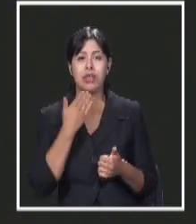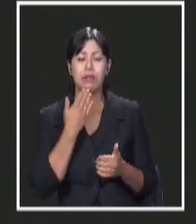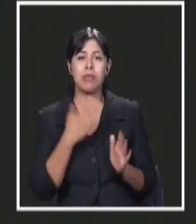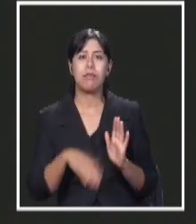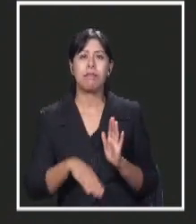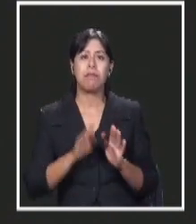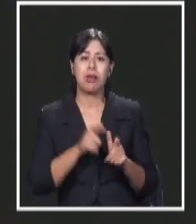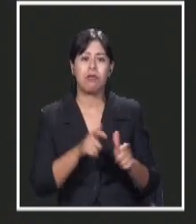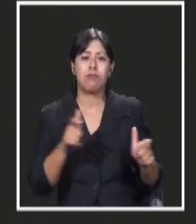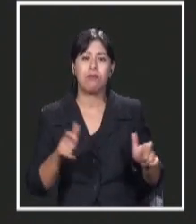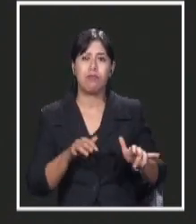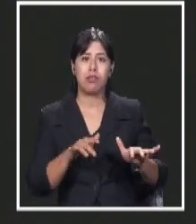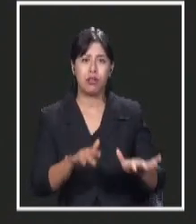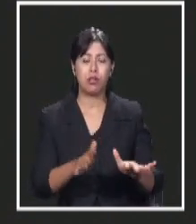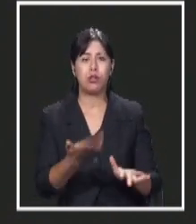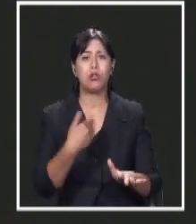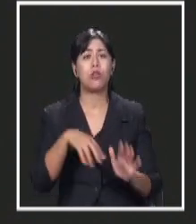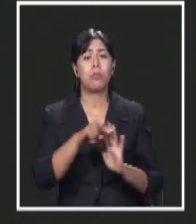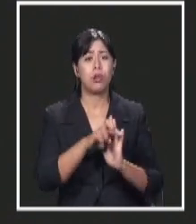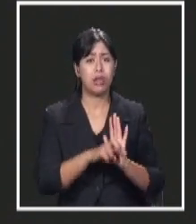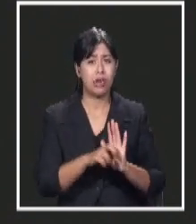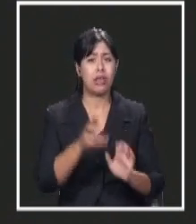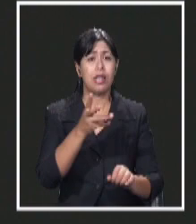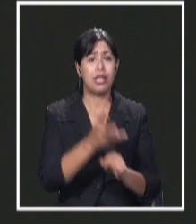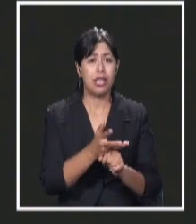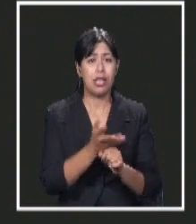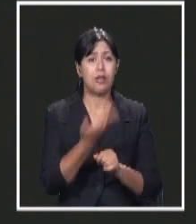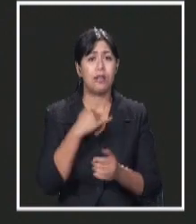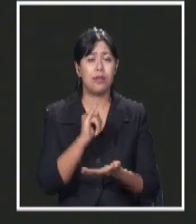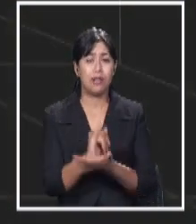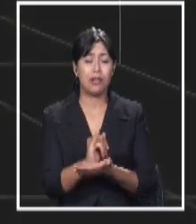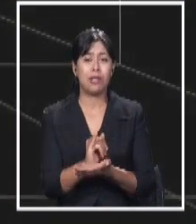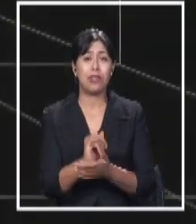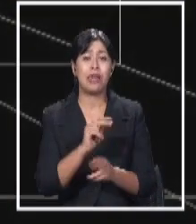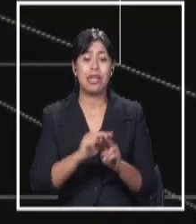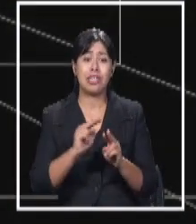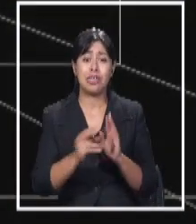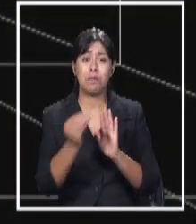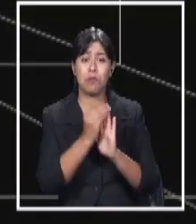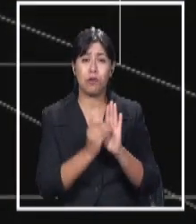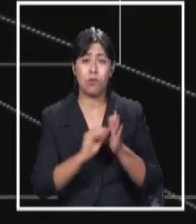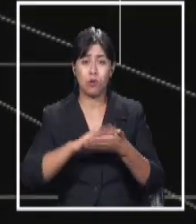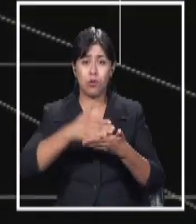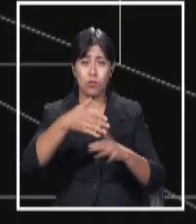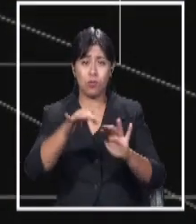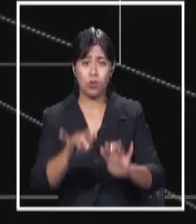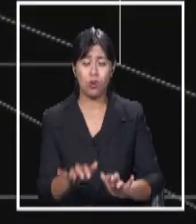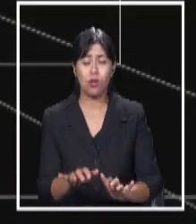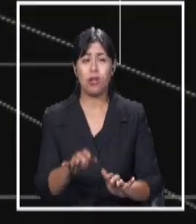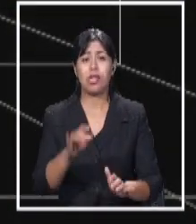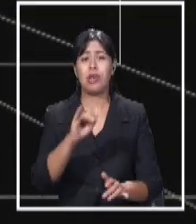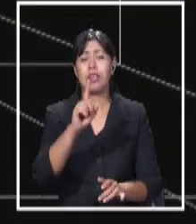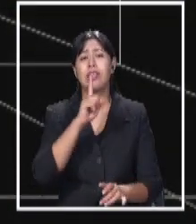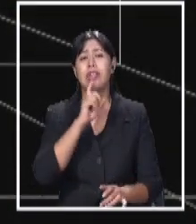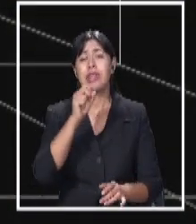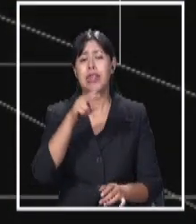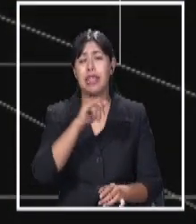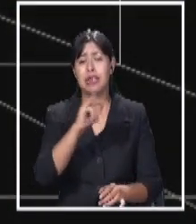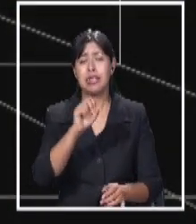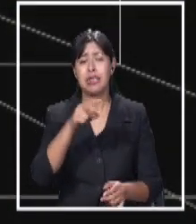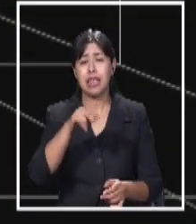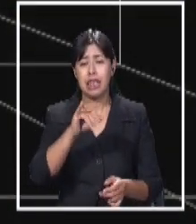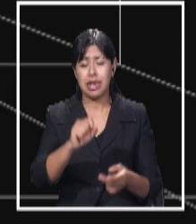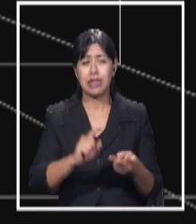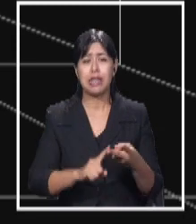cobertura. Nosotros tenemos un proyecto en nuestro instituto donde desarrollamos un software que se está implementando en Chile, en Tanzania, en Europa